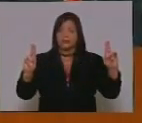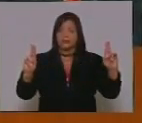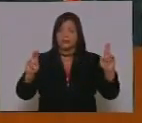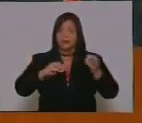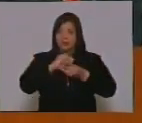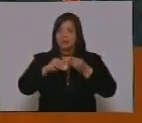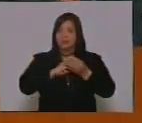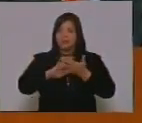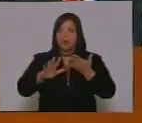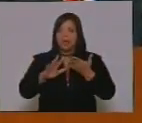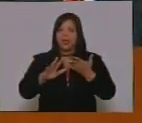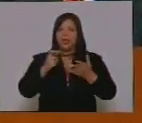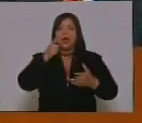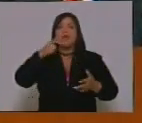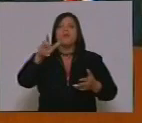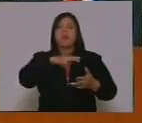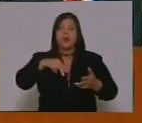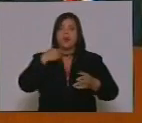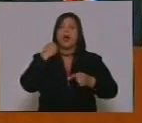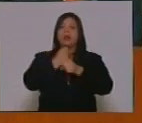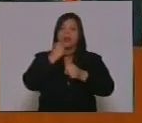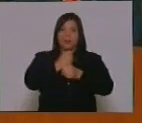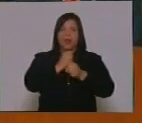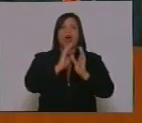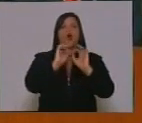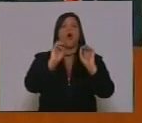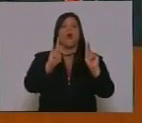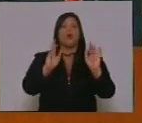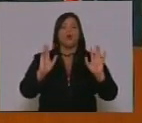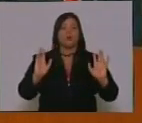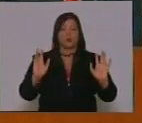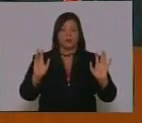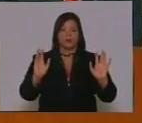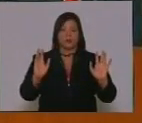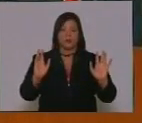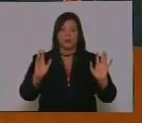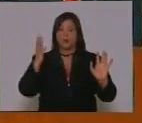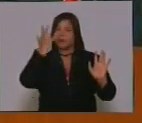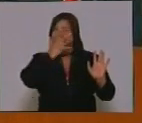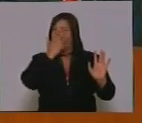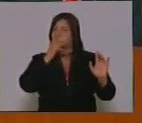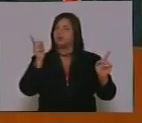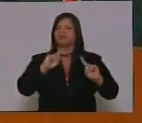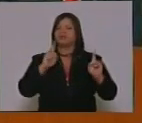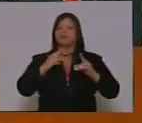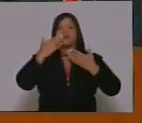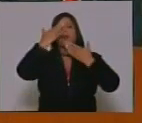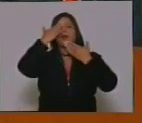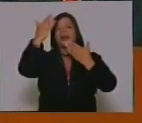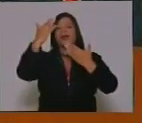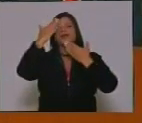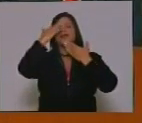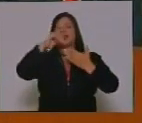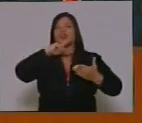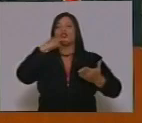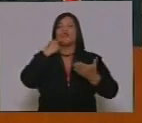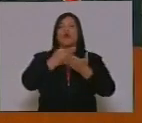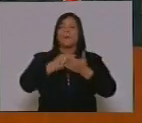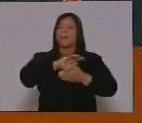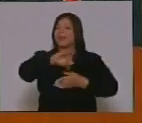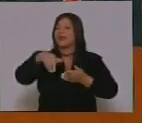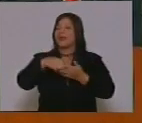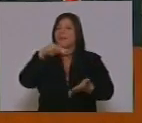solucionar si el pueblo puede ir a trabajar. Así que no dudo en darles las gracias en nombre de todo el pueblo de